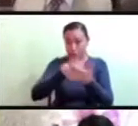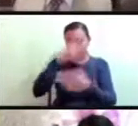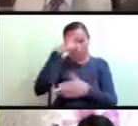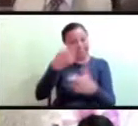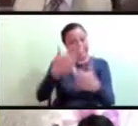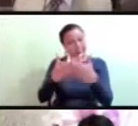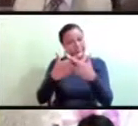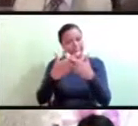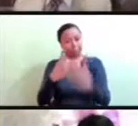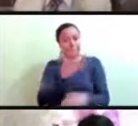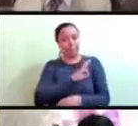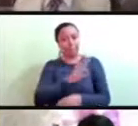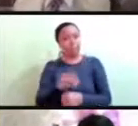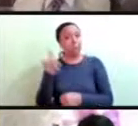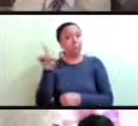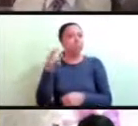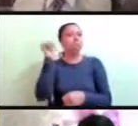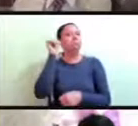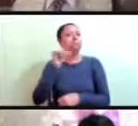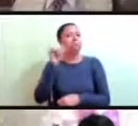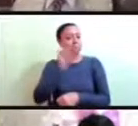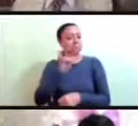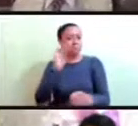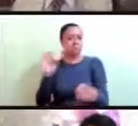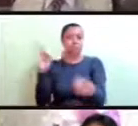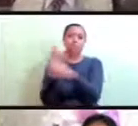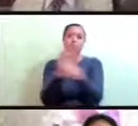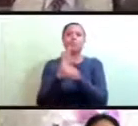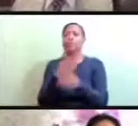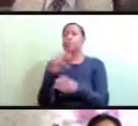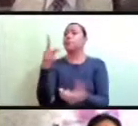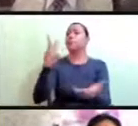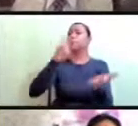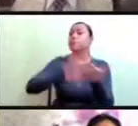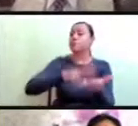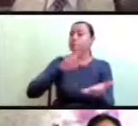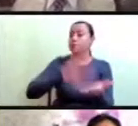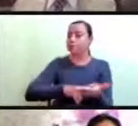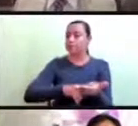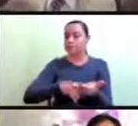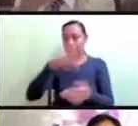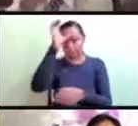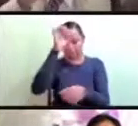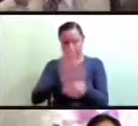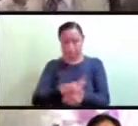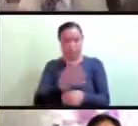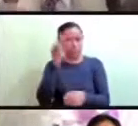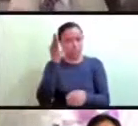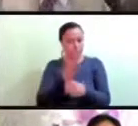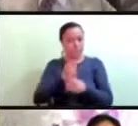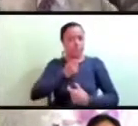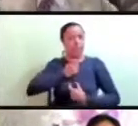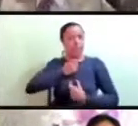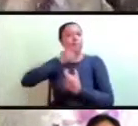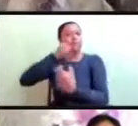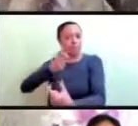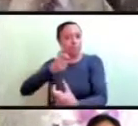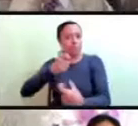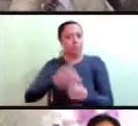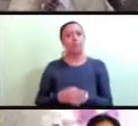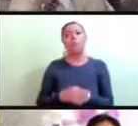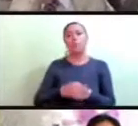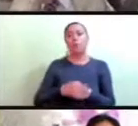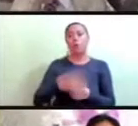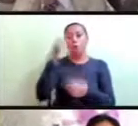dignificado o difundido sus valores culturales. Al entregarles la medalla al mérito en artes, este